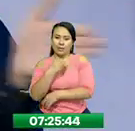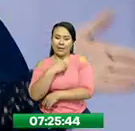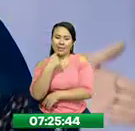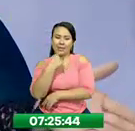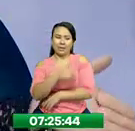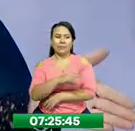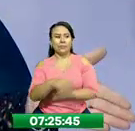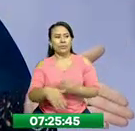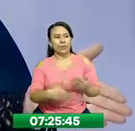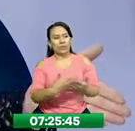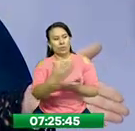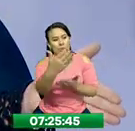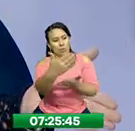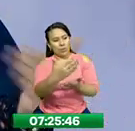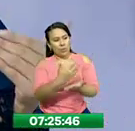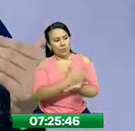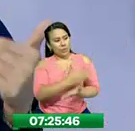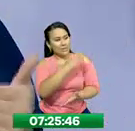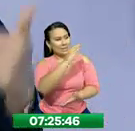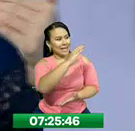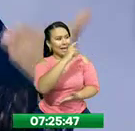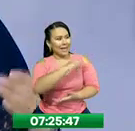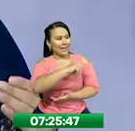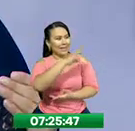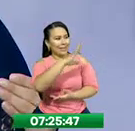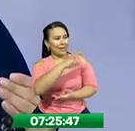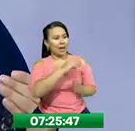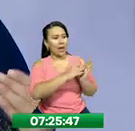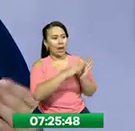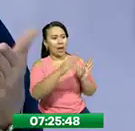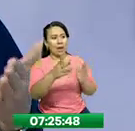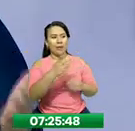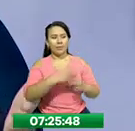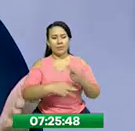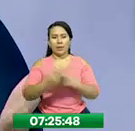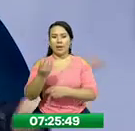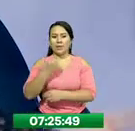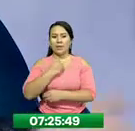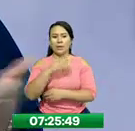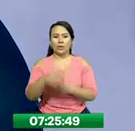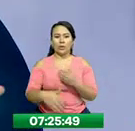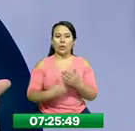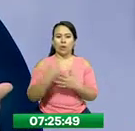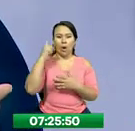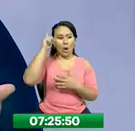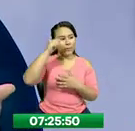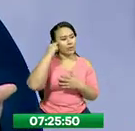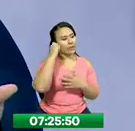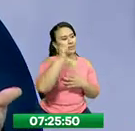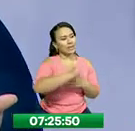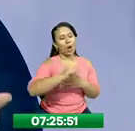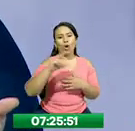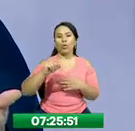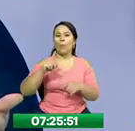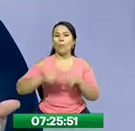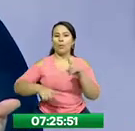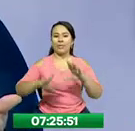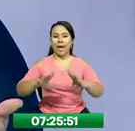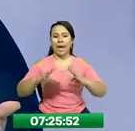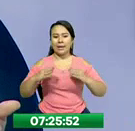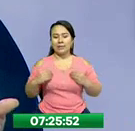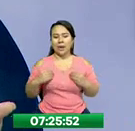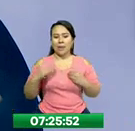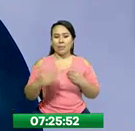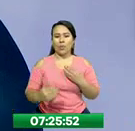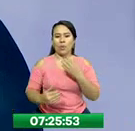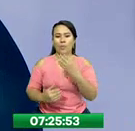la radiografía de lo que es la CNT y nos dan un planteamiento el cual el Estado puede o no puede aceptar para seguir al siguiente